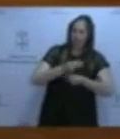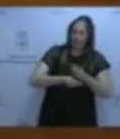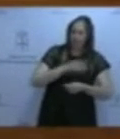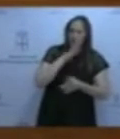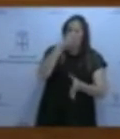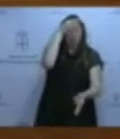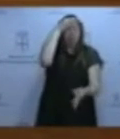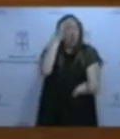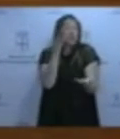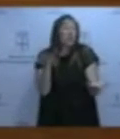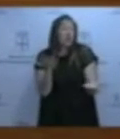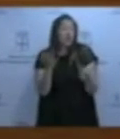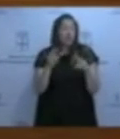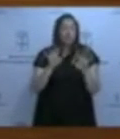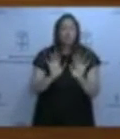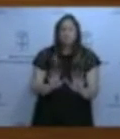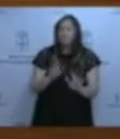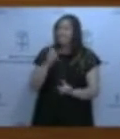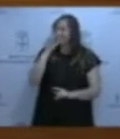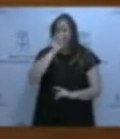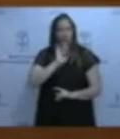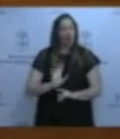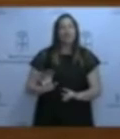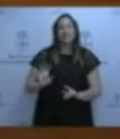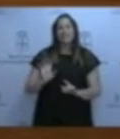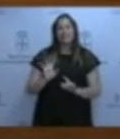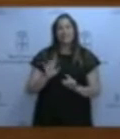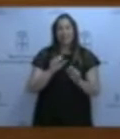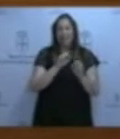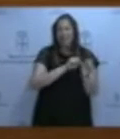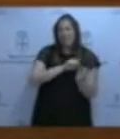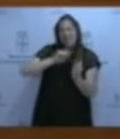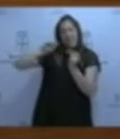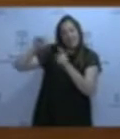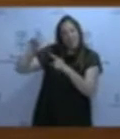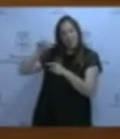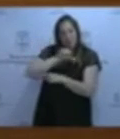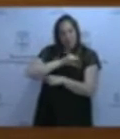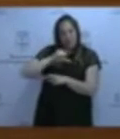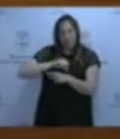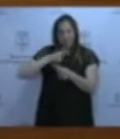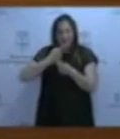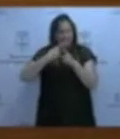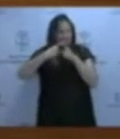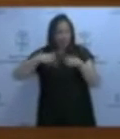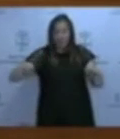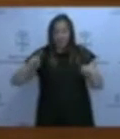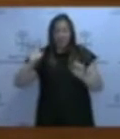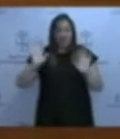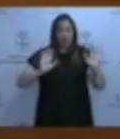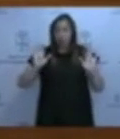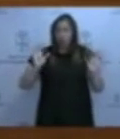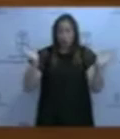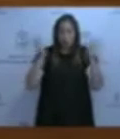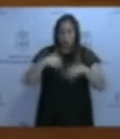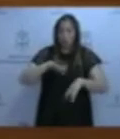detallinos. Y no hay diferencia en la derivación a la privada, porque en cuanto planteen la cuestión de la